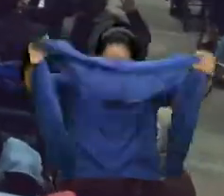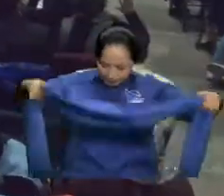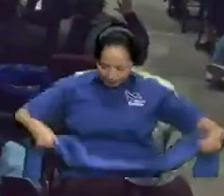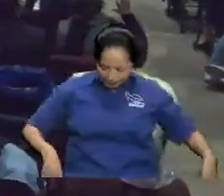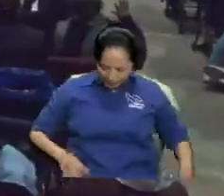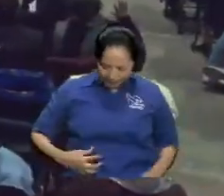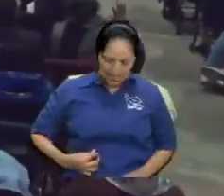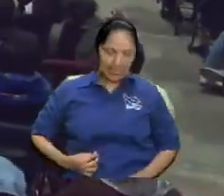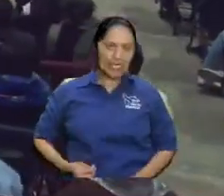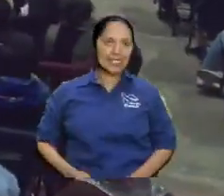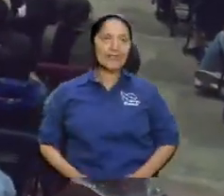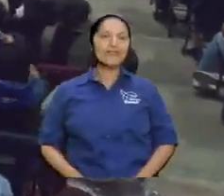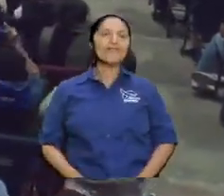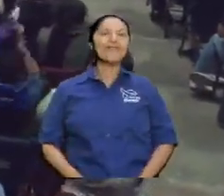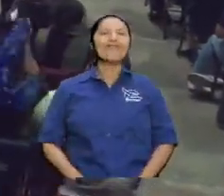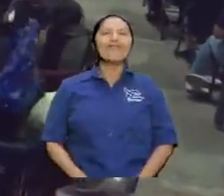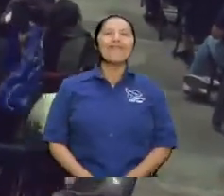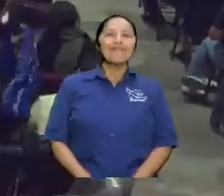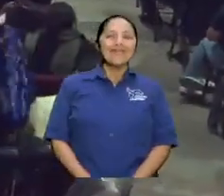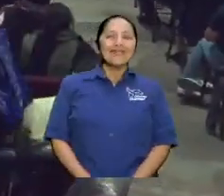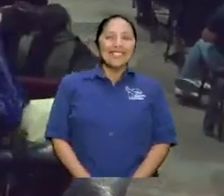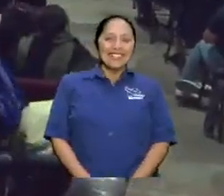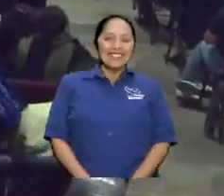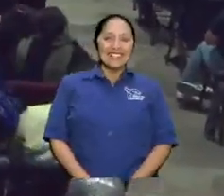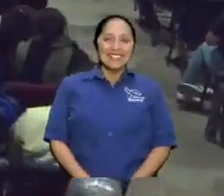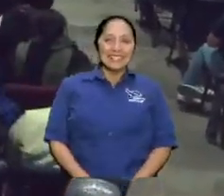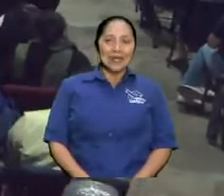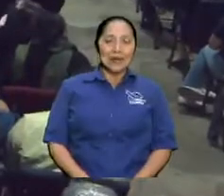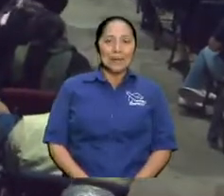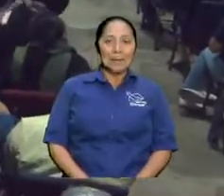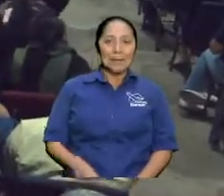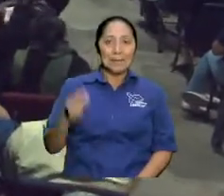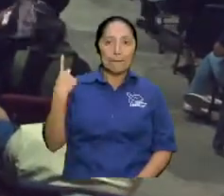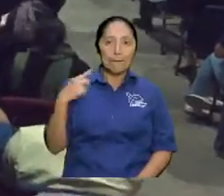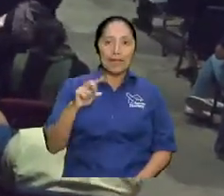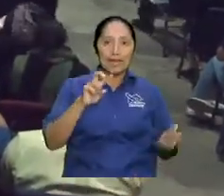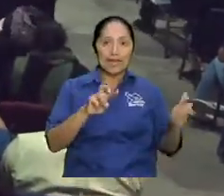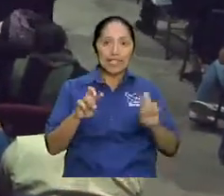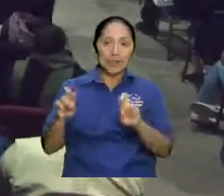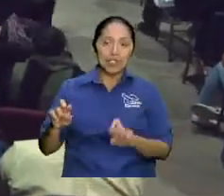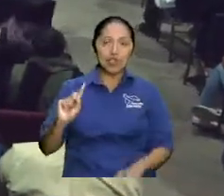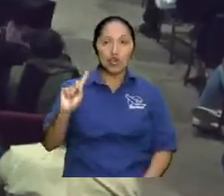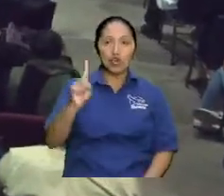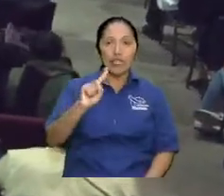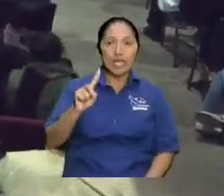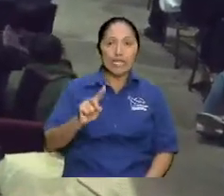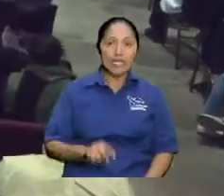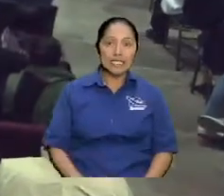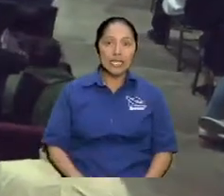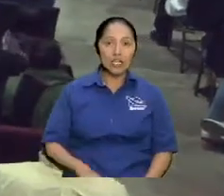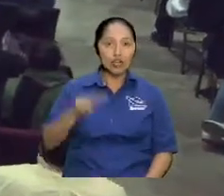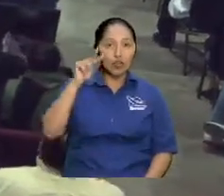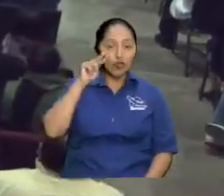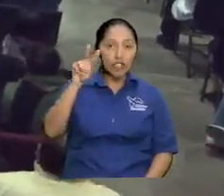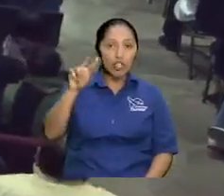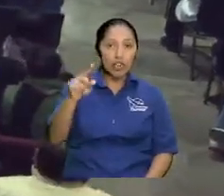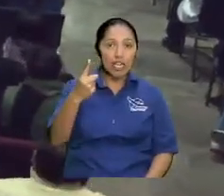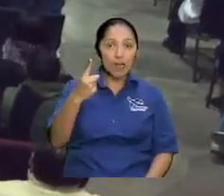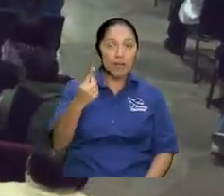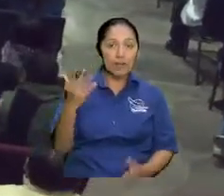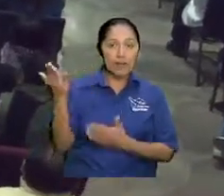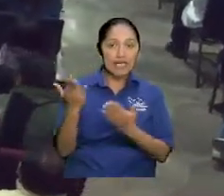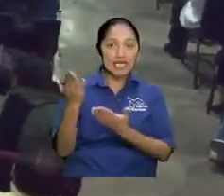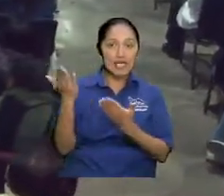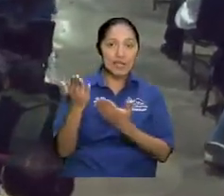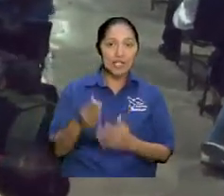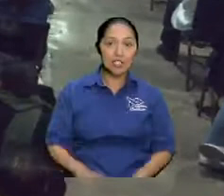Pues fíjese que, para los que no estuvieron en la mañana, un breve resumen, estuvimos hablando de las hazañas que